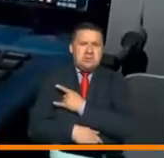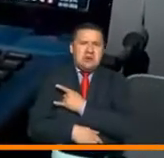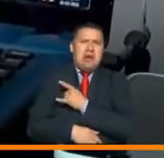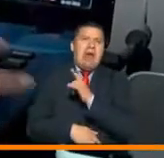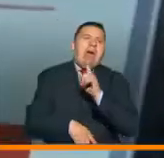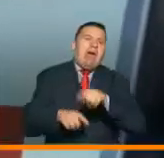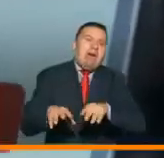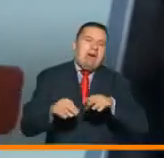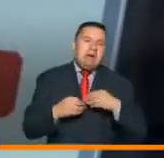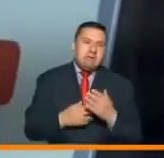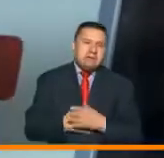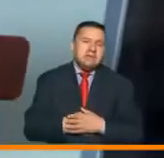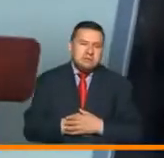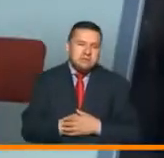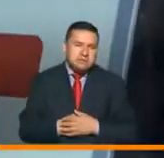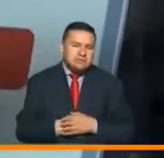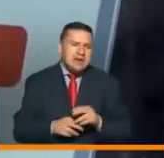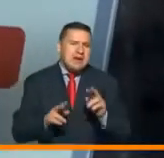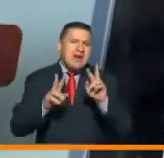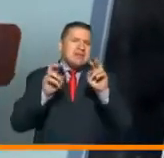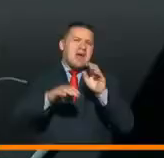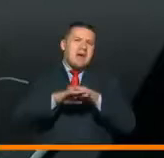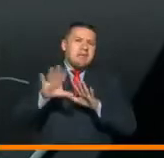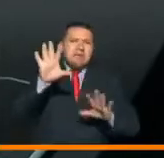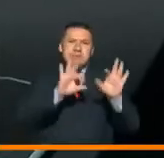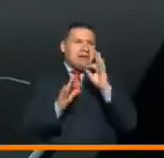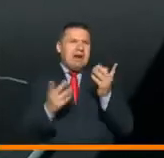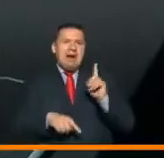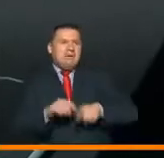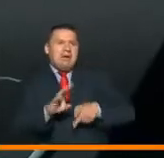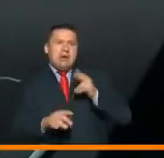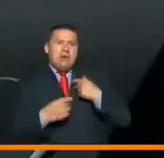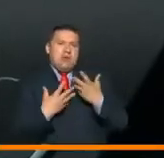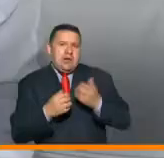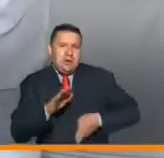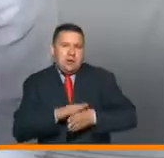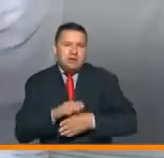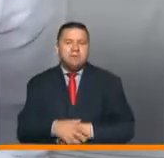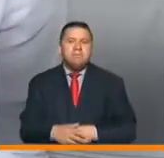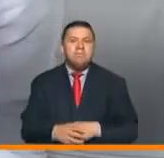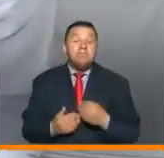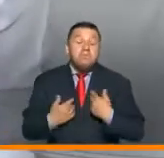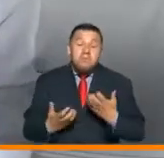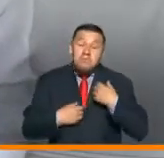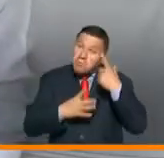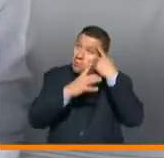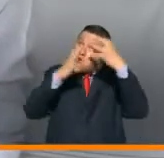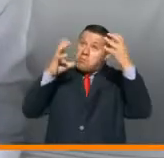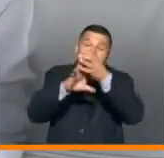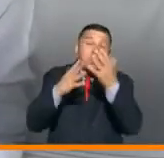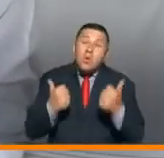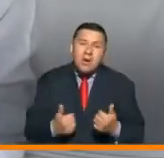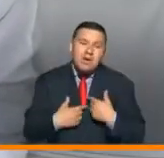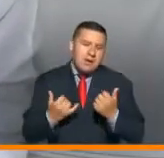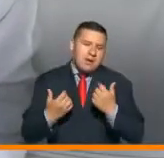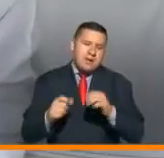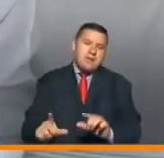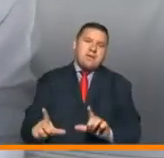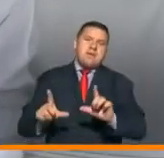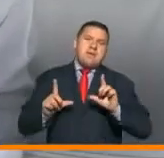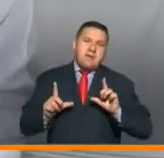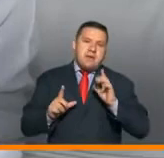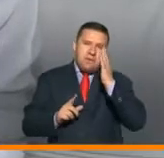hacerlo por el tema de la pandemia. ¿Cuáles son mis sueños? Básicamente pues terminar la